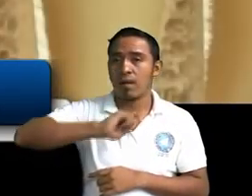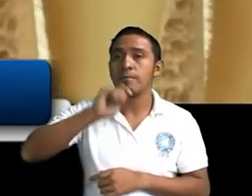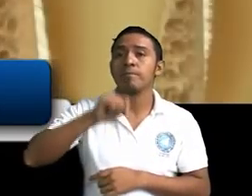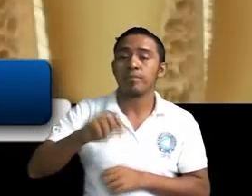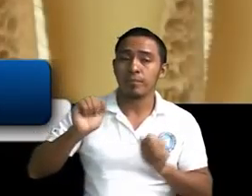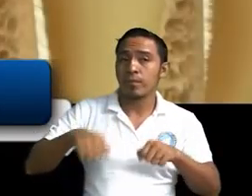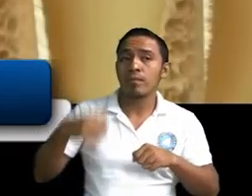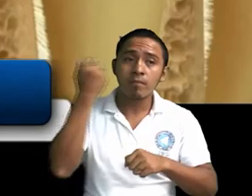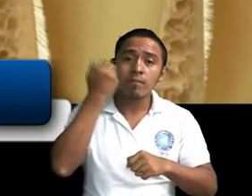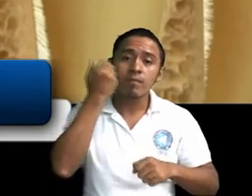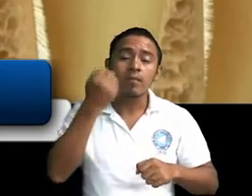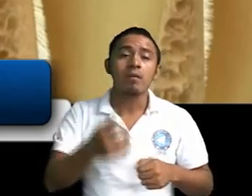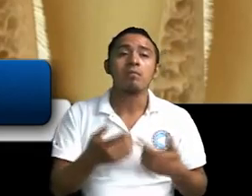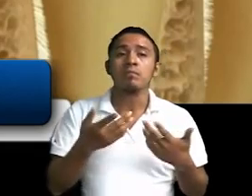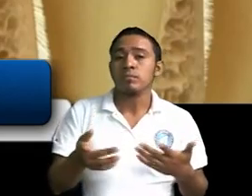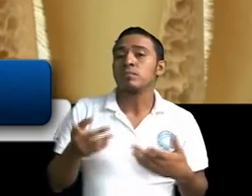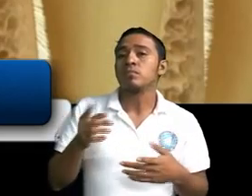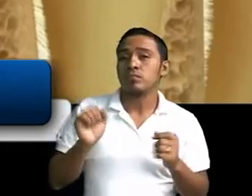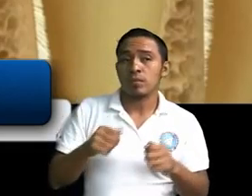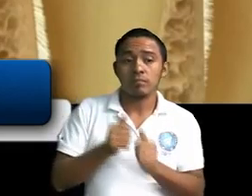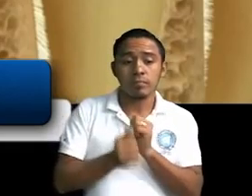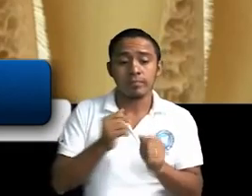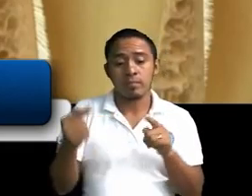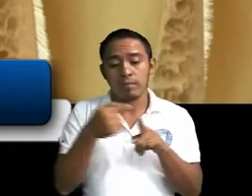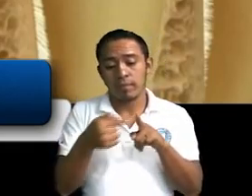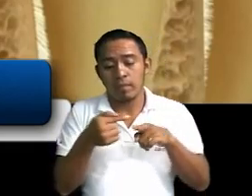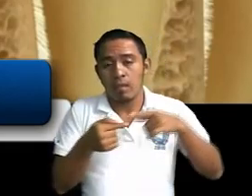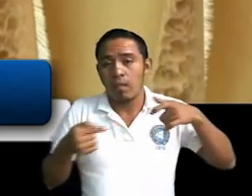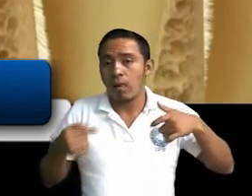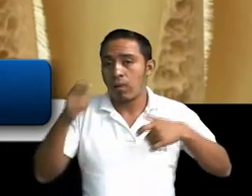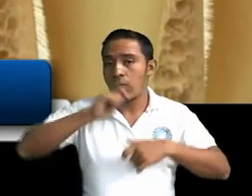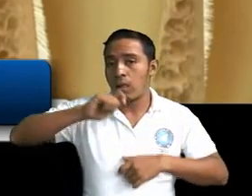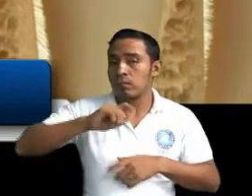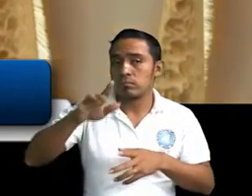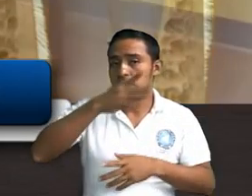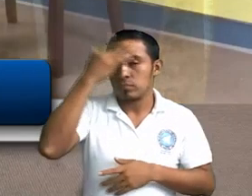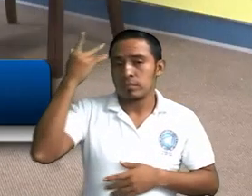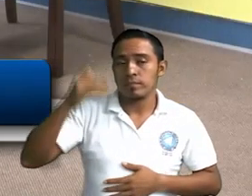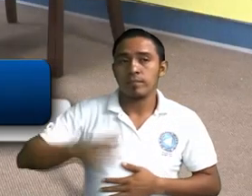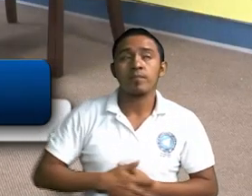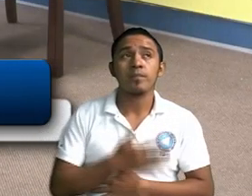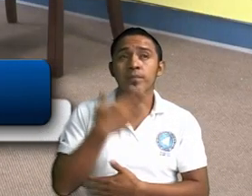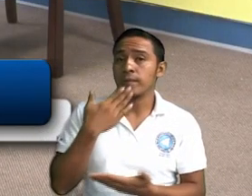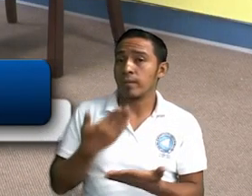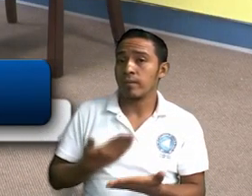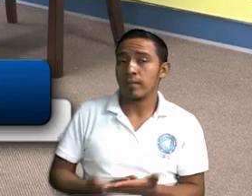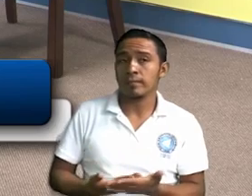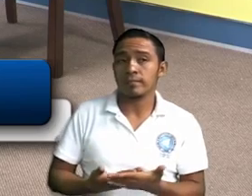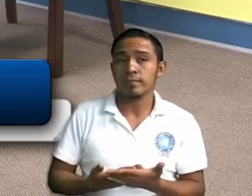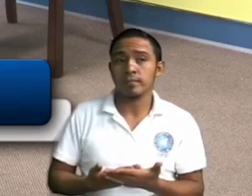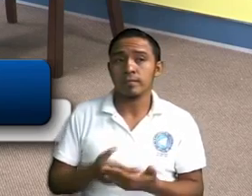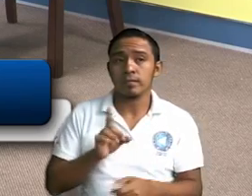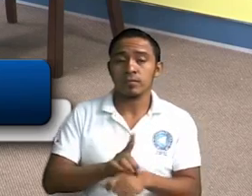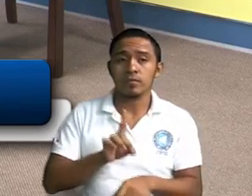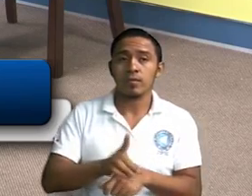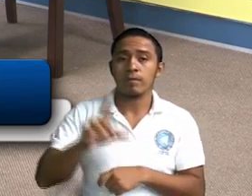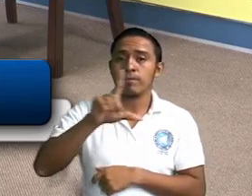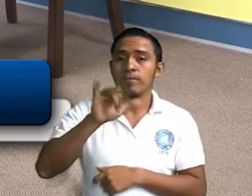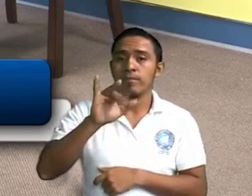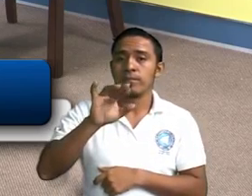puede tener enfermedades también pueden haber lesiones en ella y no la podemos olvidar ok le agradecemos doctora